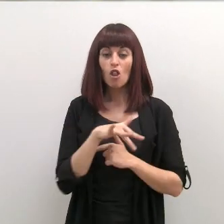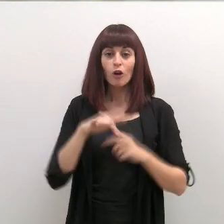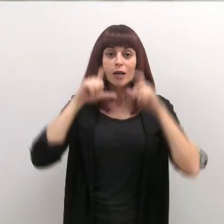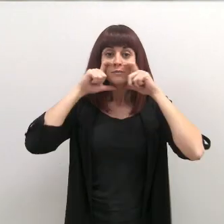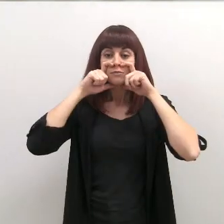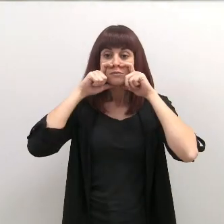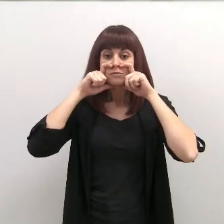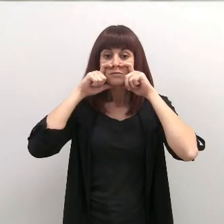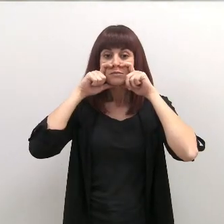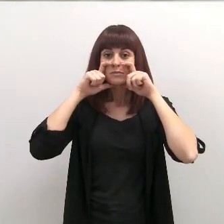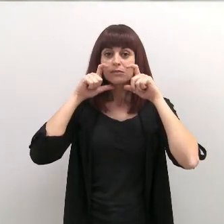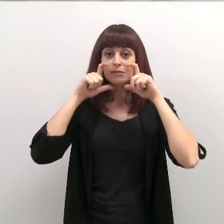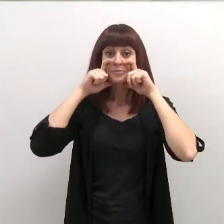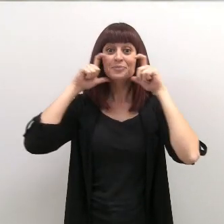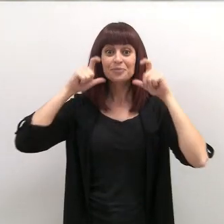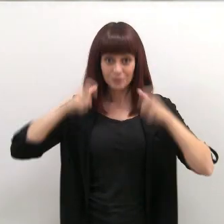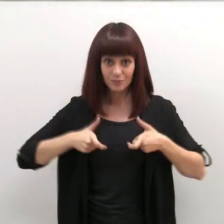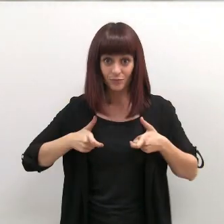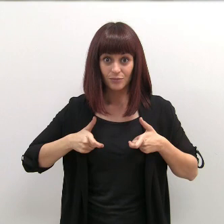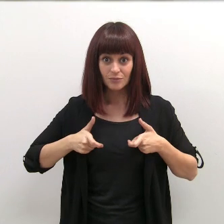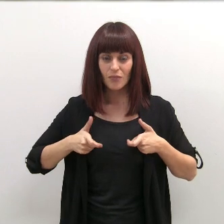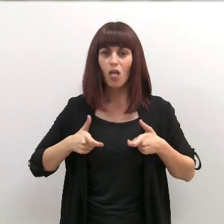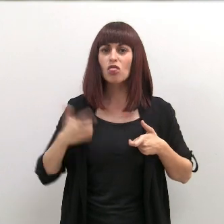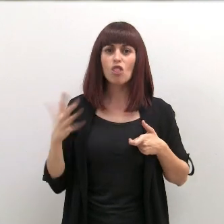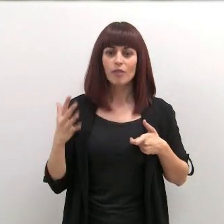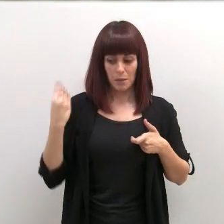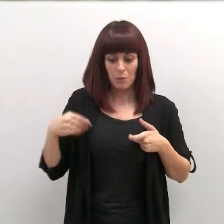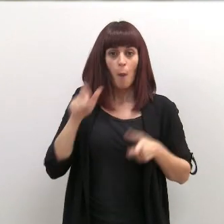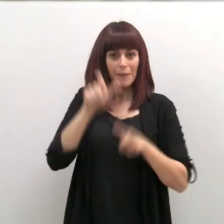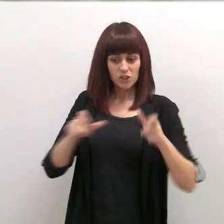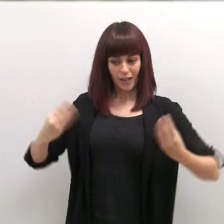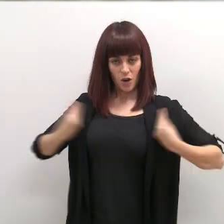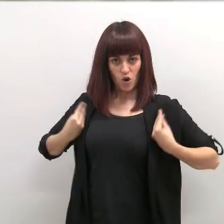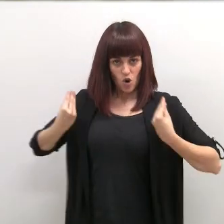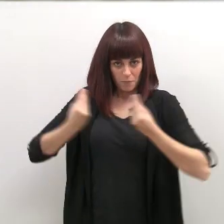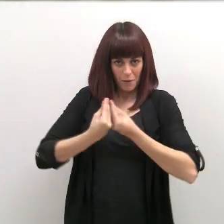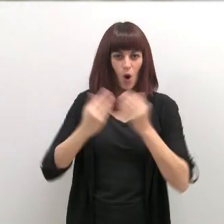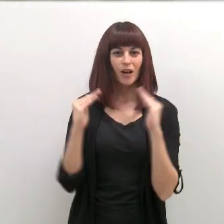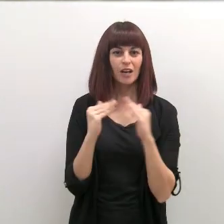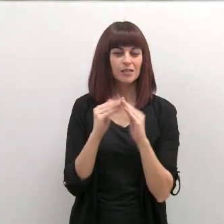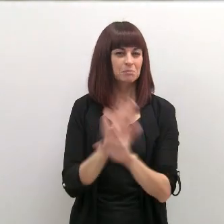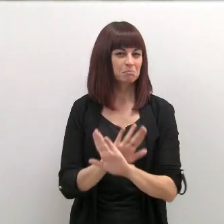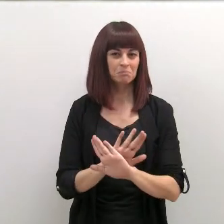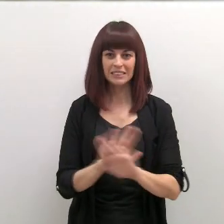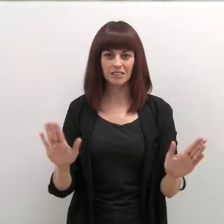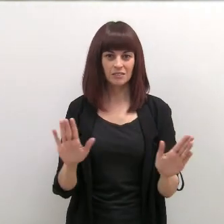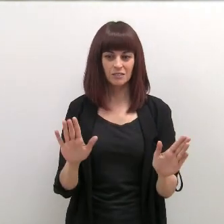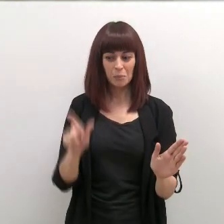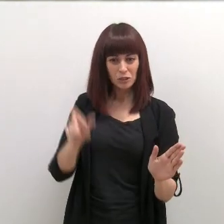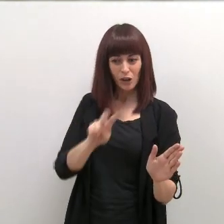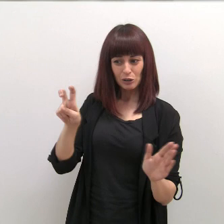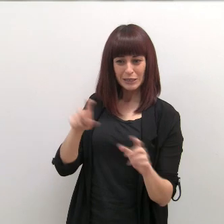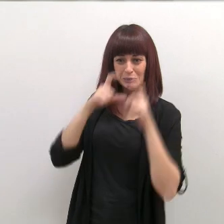hacer algo que suponga quitarnos la mascarilla es con las personas con las que convivimos en casa. Nada más, con nadie